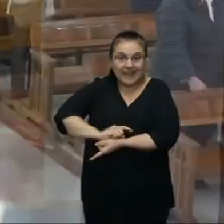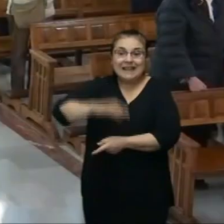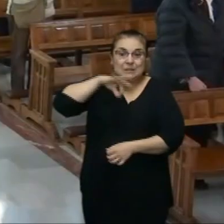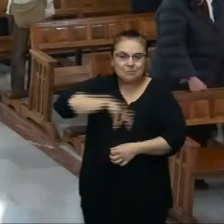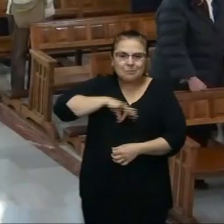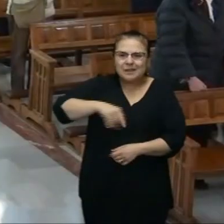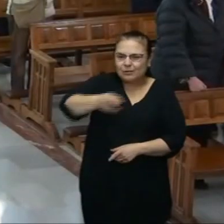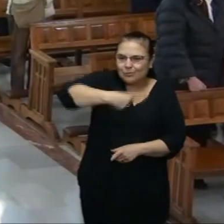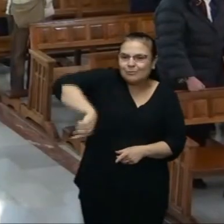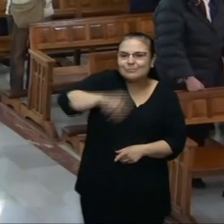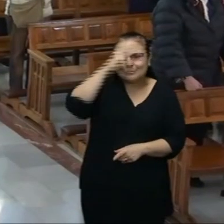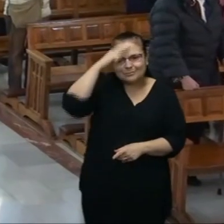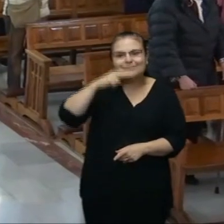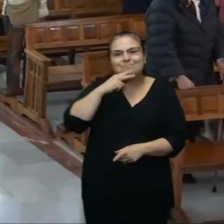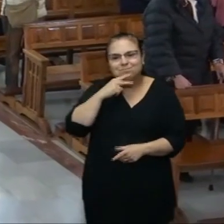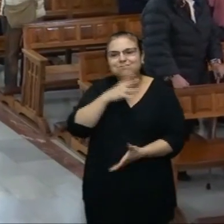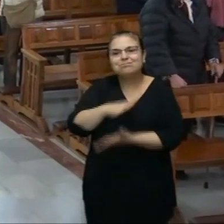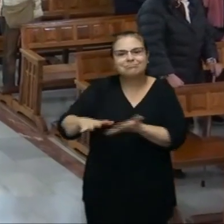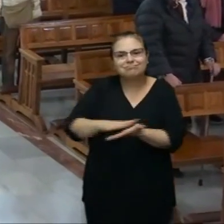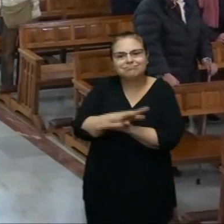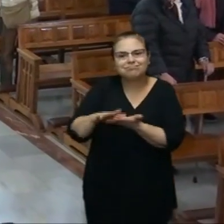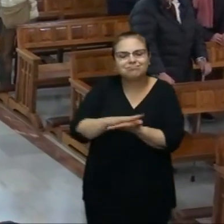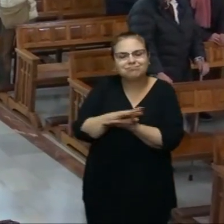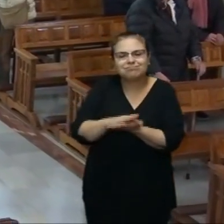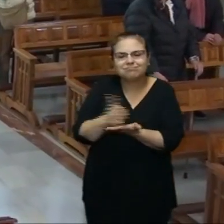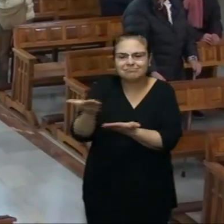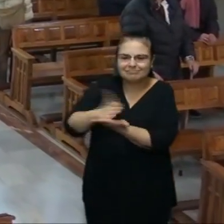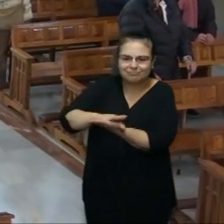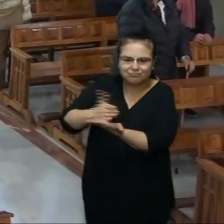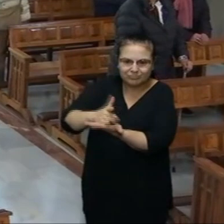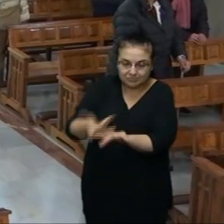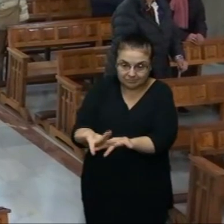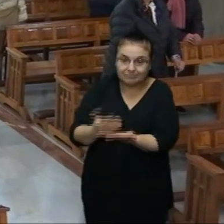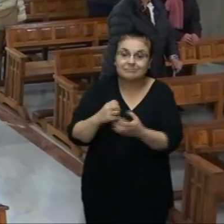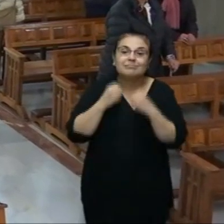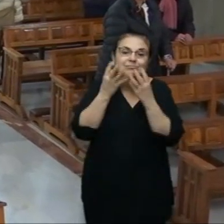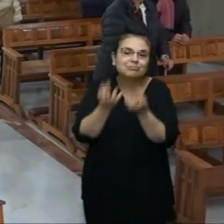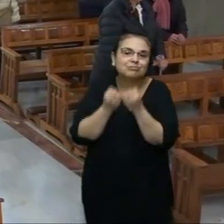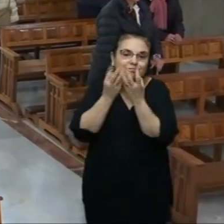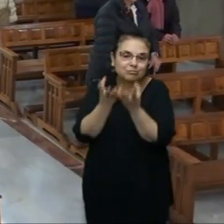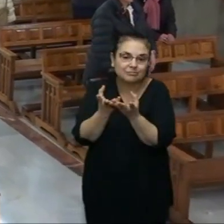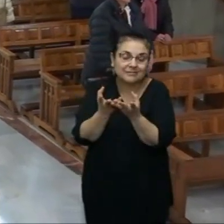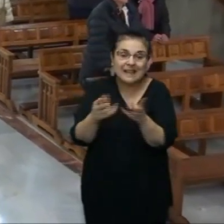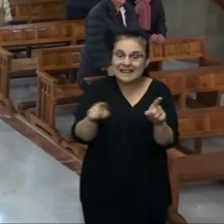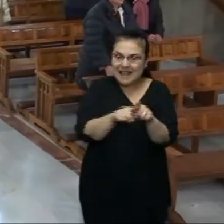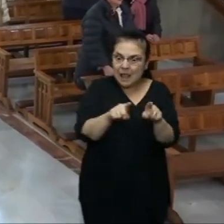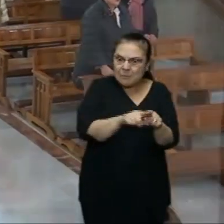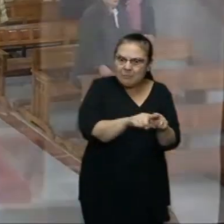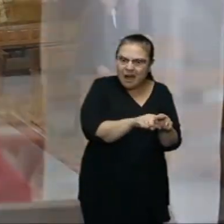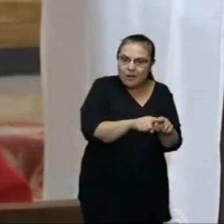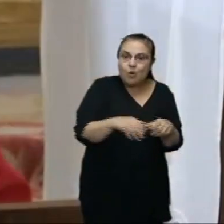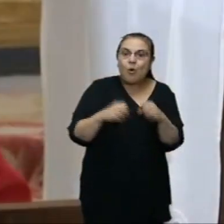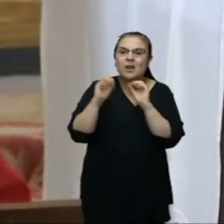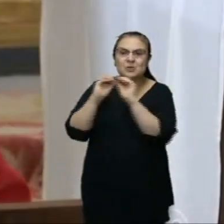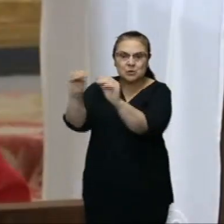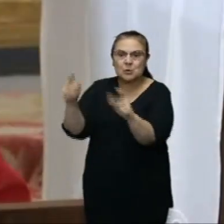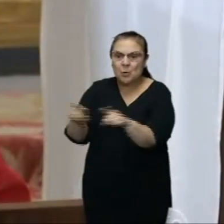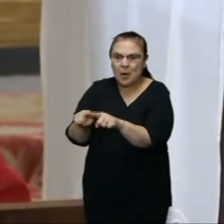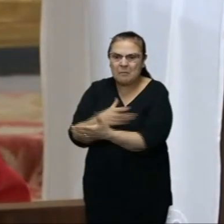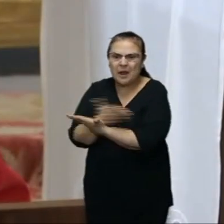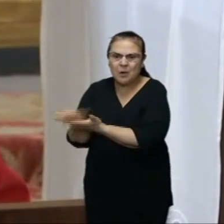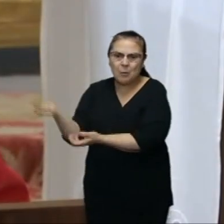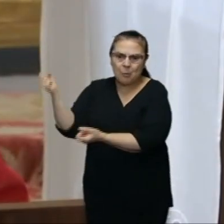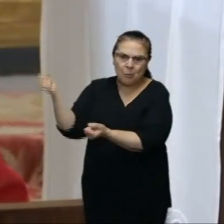Padre hablará por vosotros. El hermano entregará al hermano a la muerte, el padre al